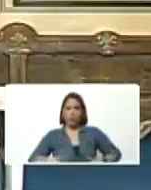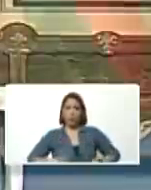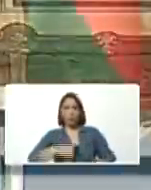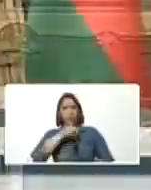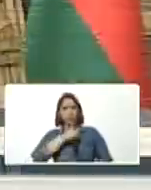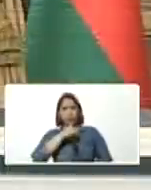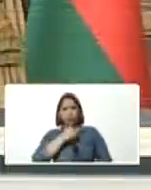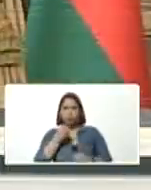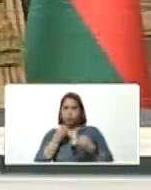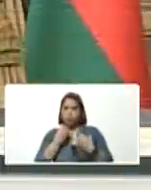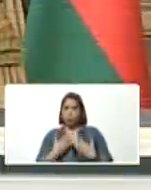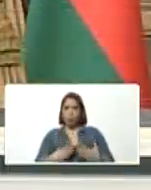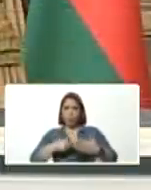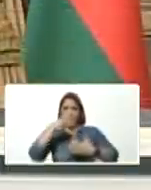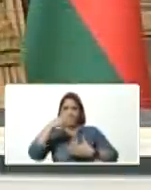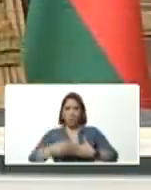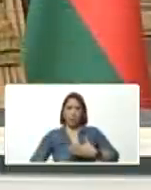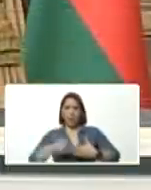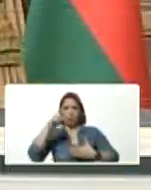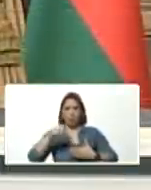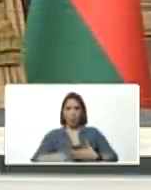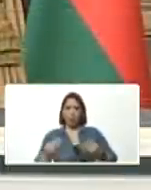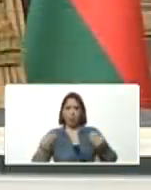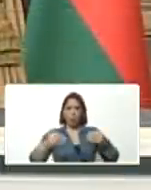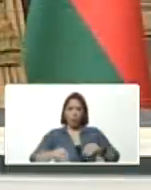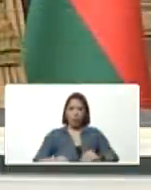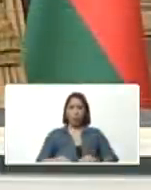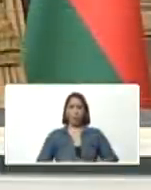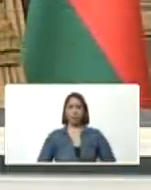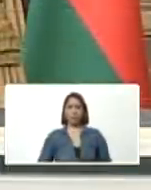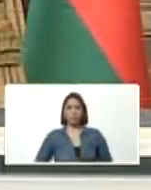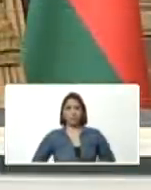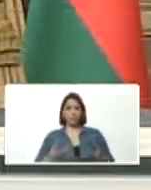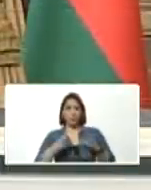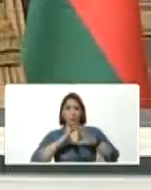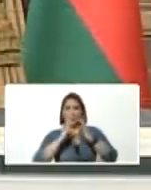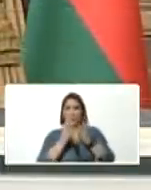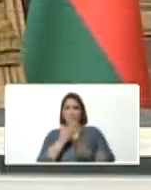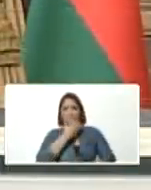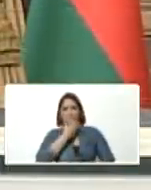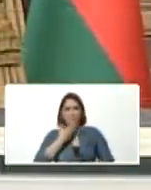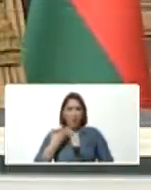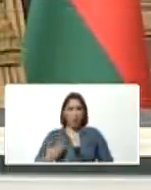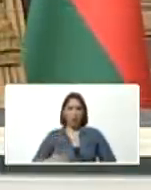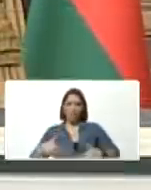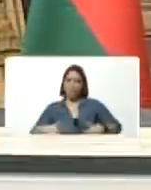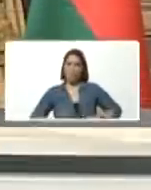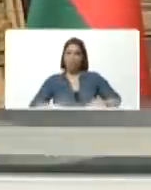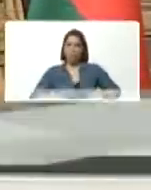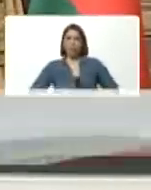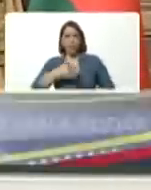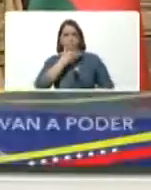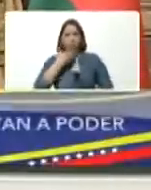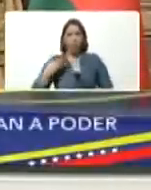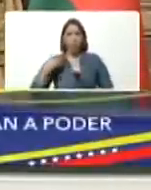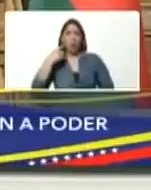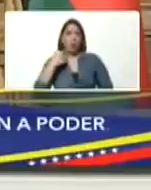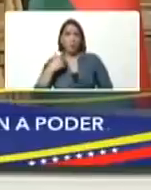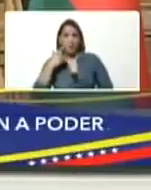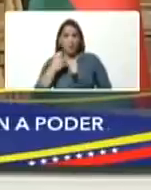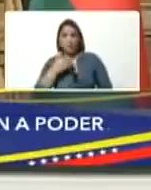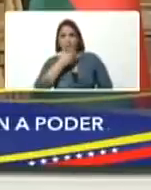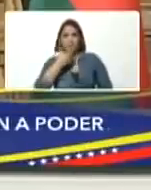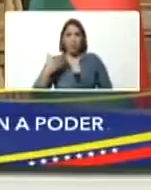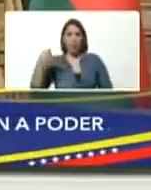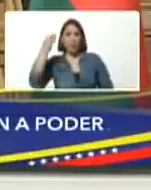buena planificación, cooperación, trayendo del mundo los mejores esfuerzos, la mejor experiencia, las mejores